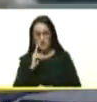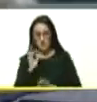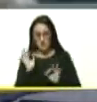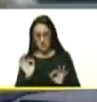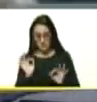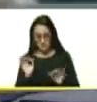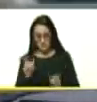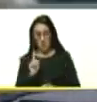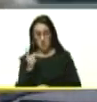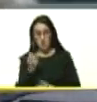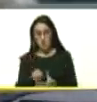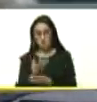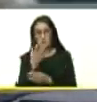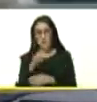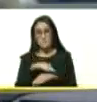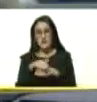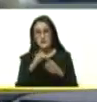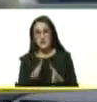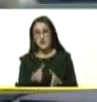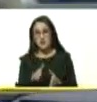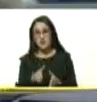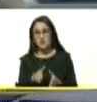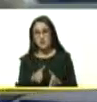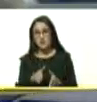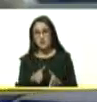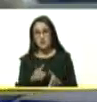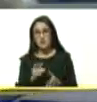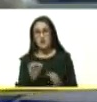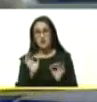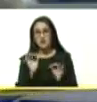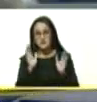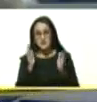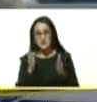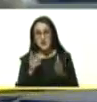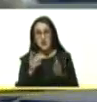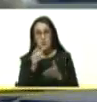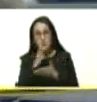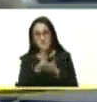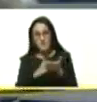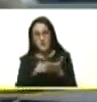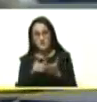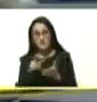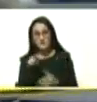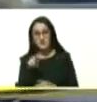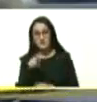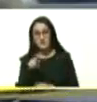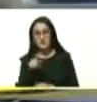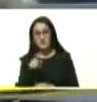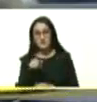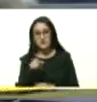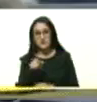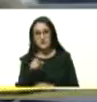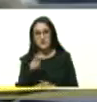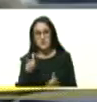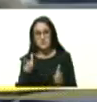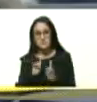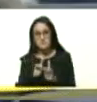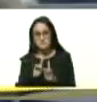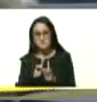no solamente de crear un ministerio, sino además de hacer énfasis en que buena parte de esa captura, los